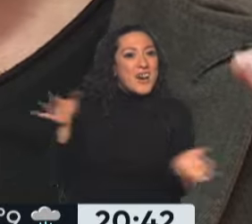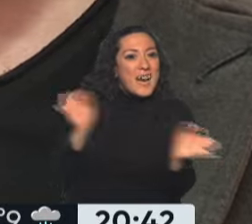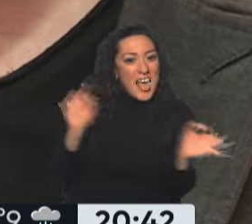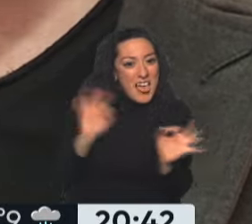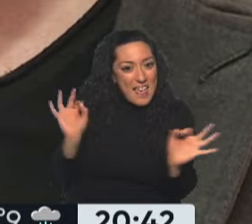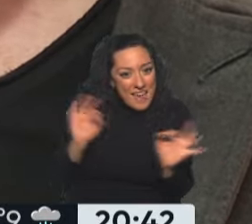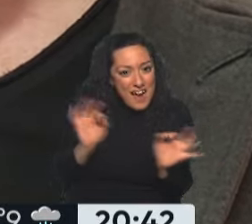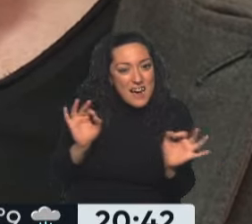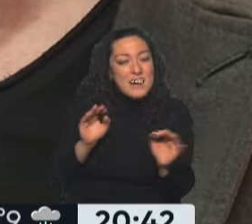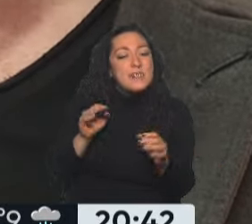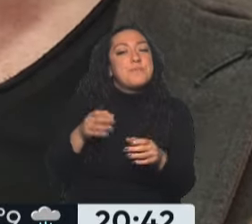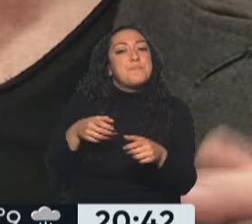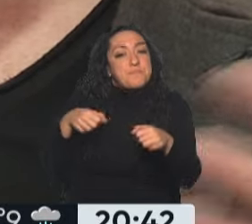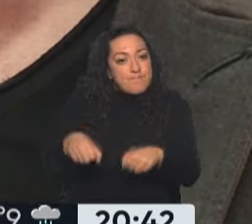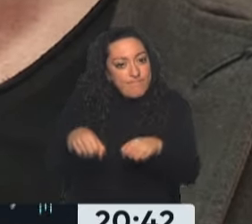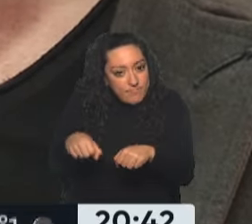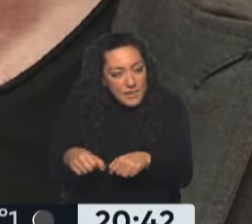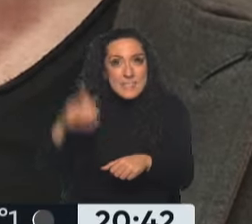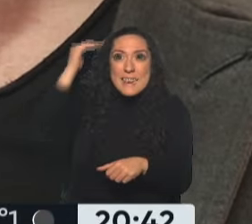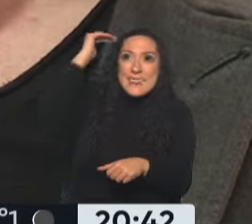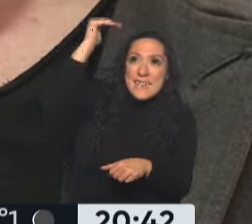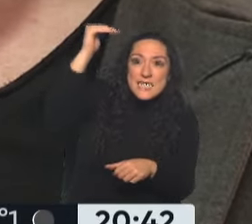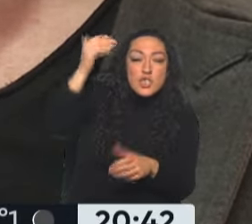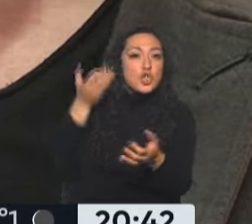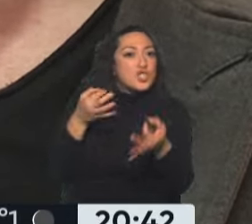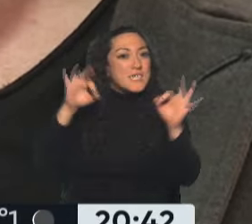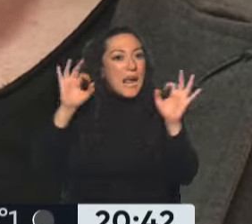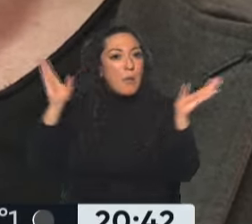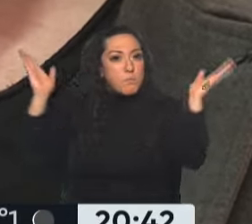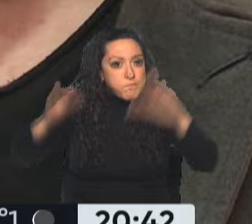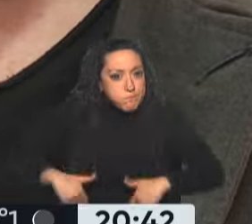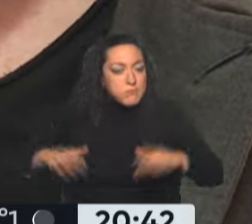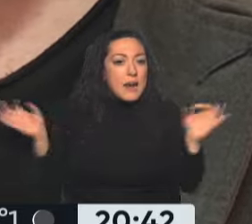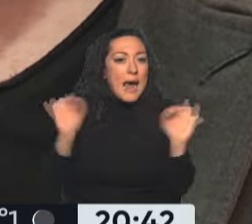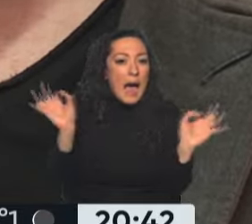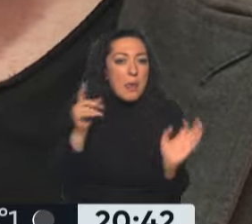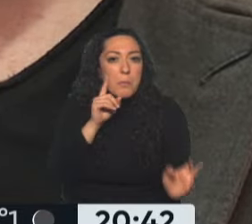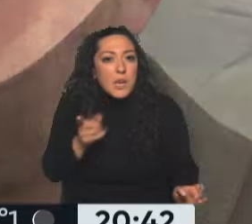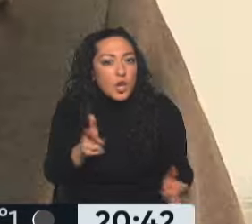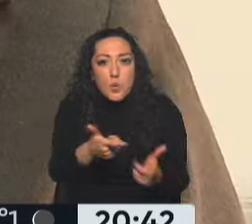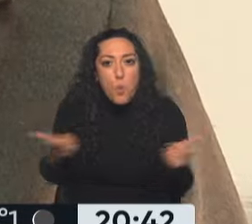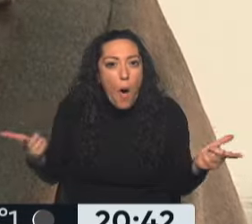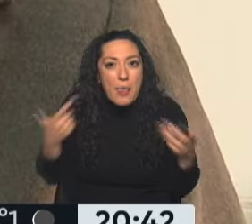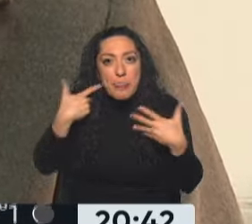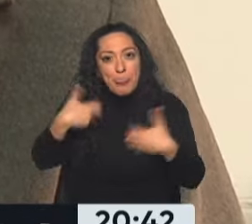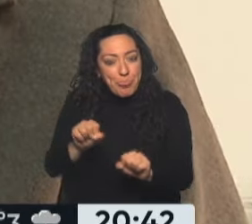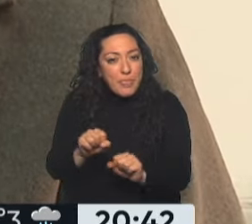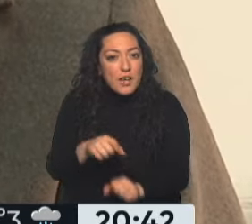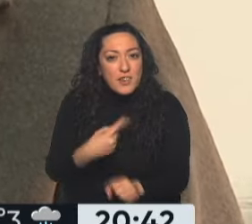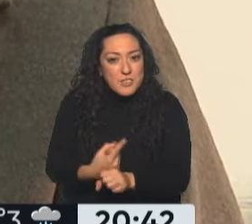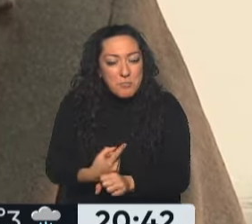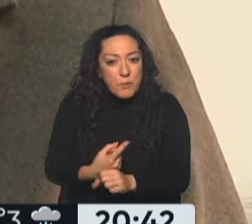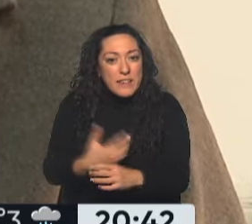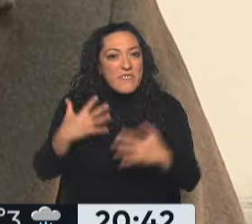excavación y el techo, precisamente para evitar esos desmoronamientos y evitar riesgos de ser descubierto. No es un trabajo